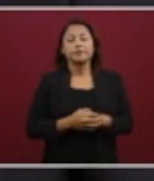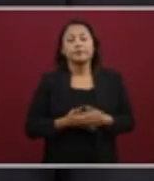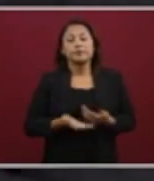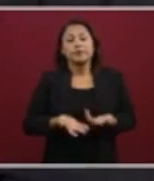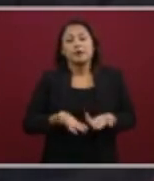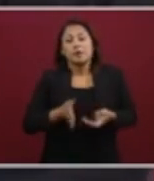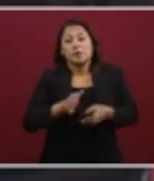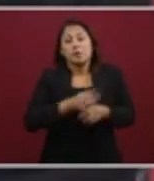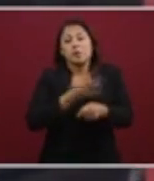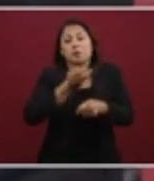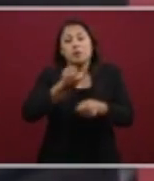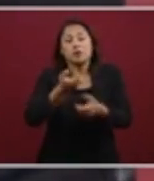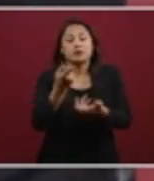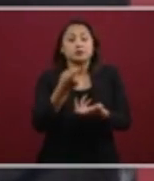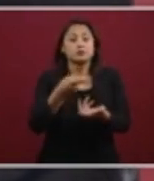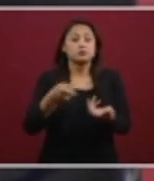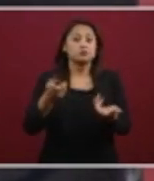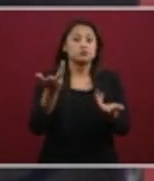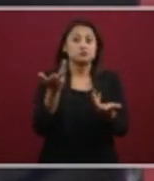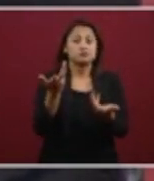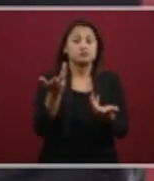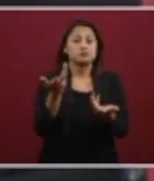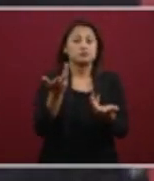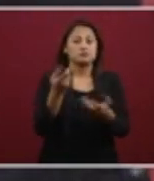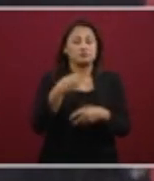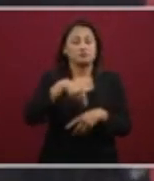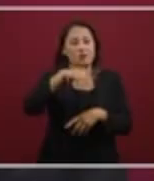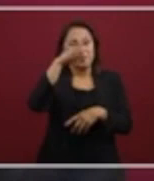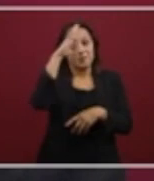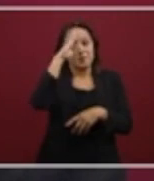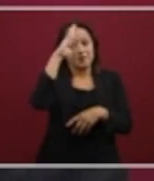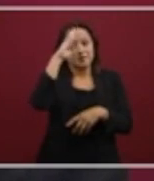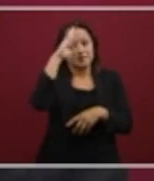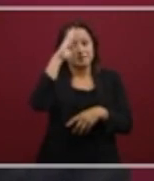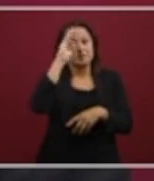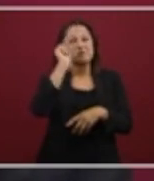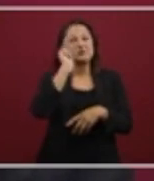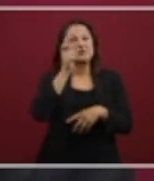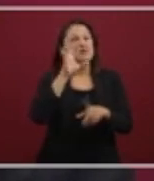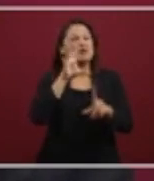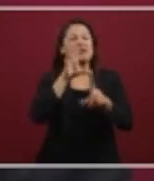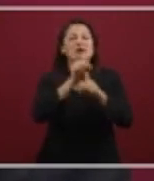sencilla la fórmula: que no haya corrupción.